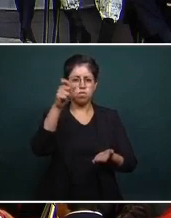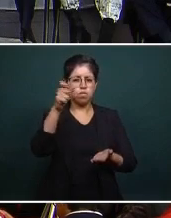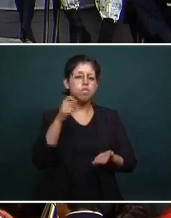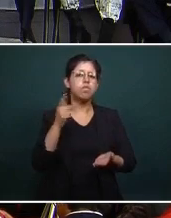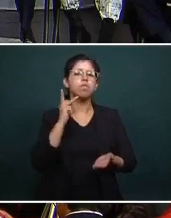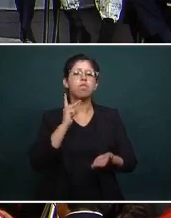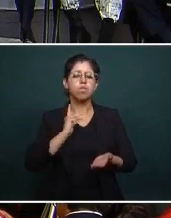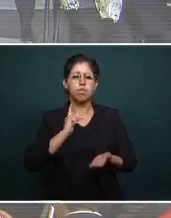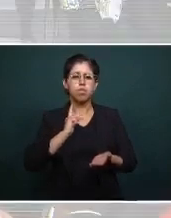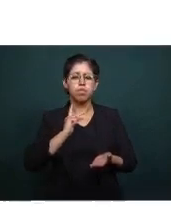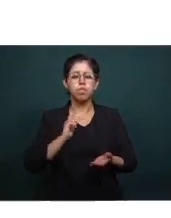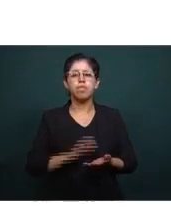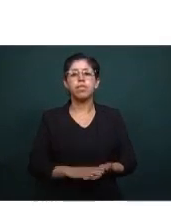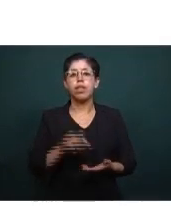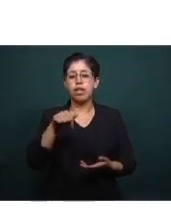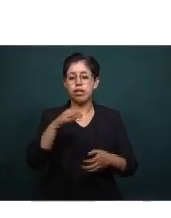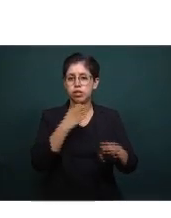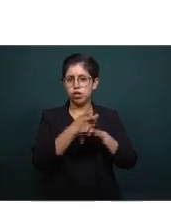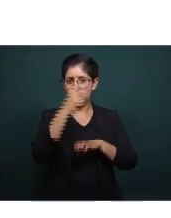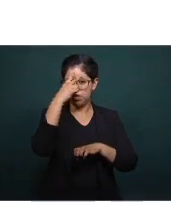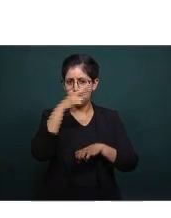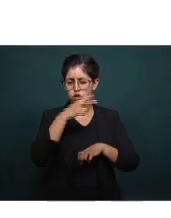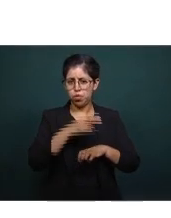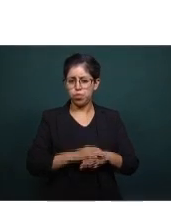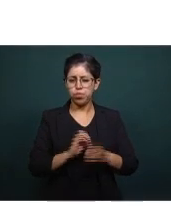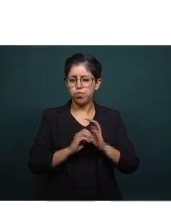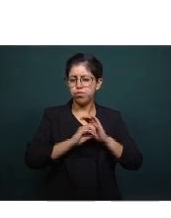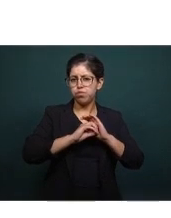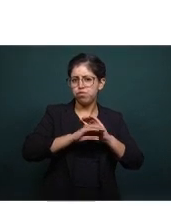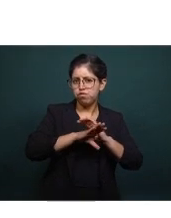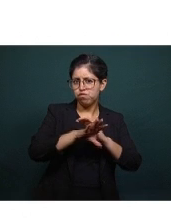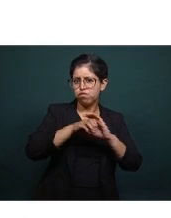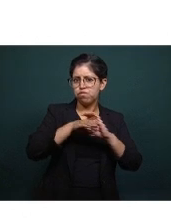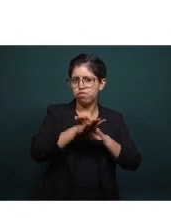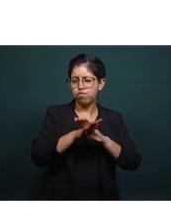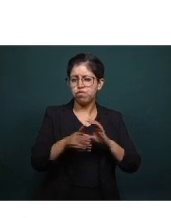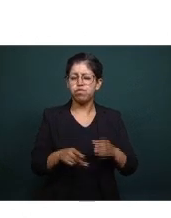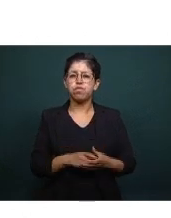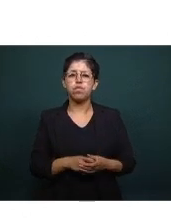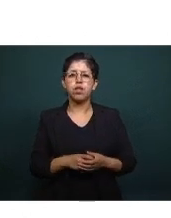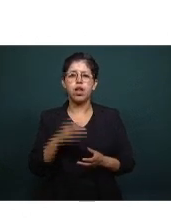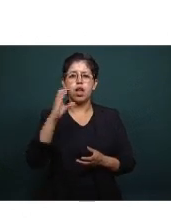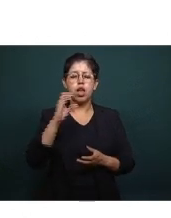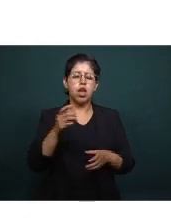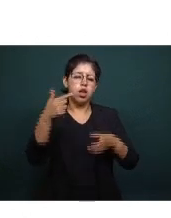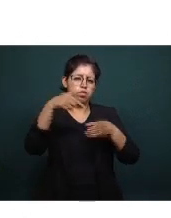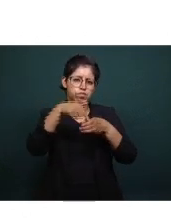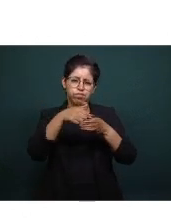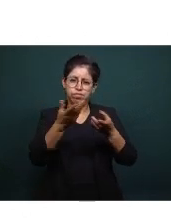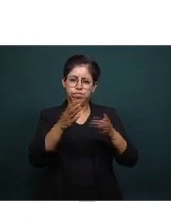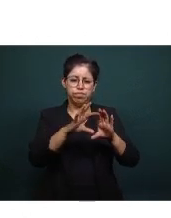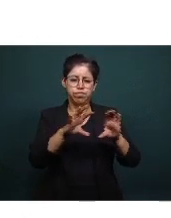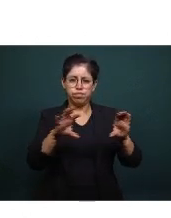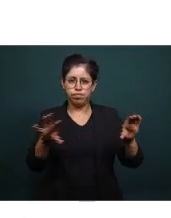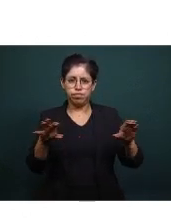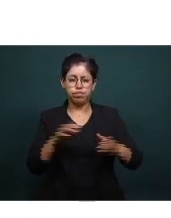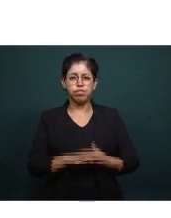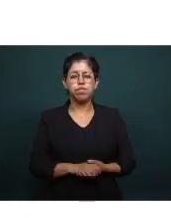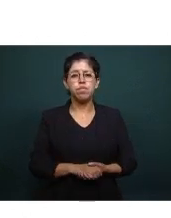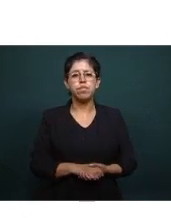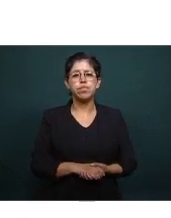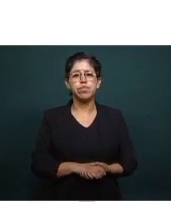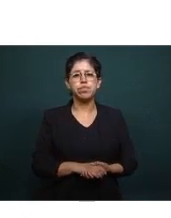hay en el Estado para abastecer de combustibles. La Secretaría de Marina tiene en la Capitanía de Puerto 17